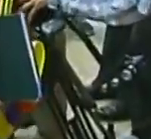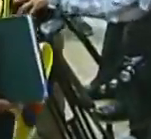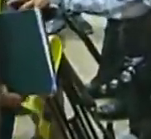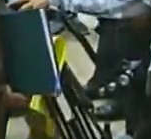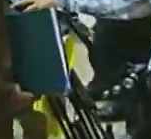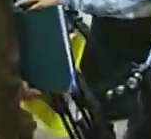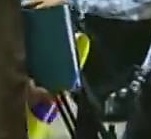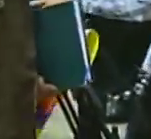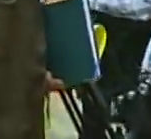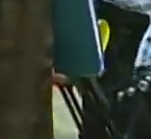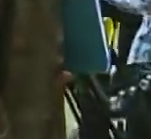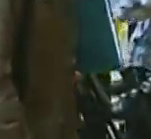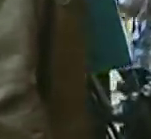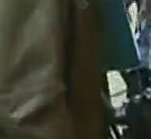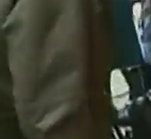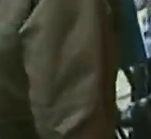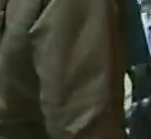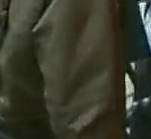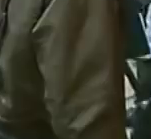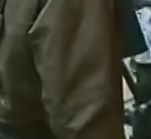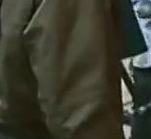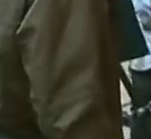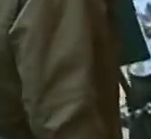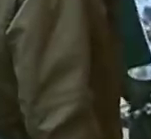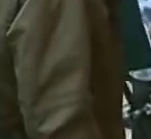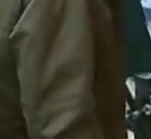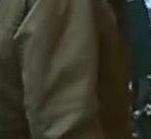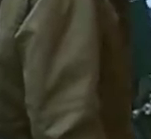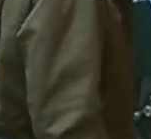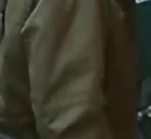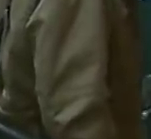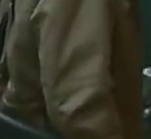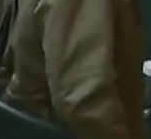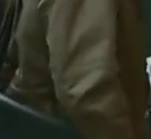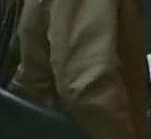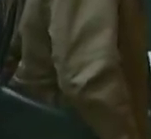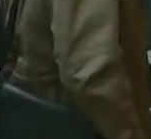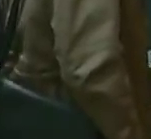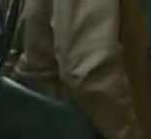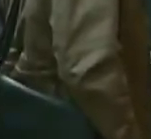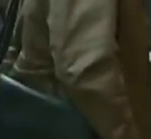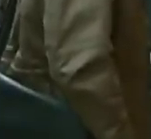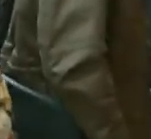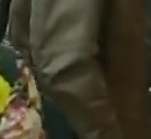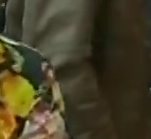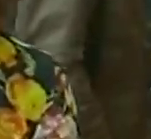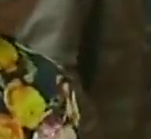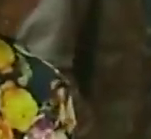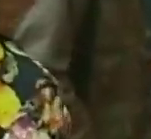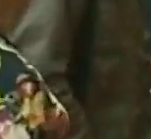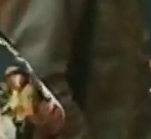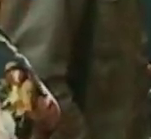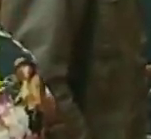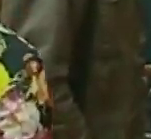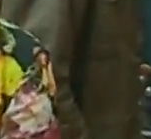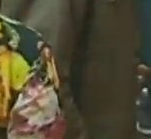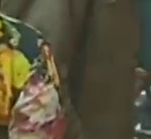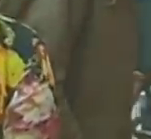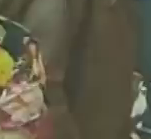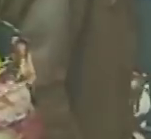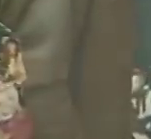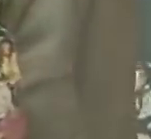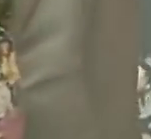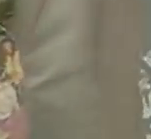país por factores adversos al gobierno nacional, expresamente, por supuesto, en los meses de abril y julio de este año.